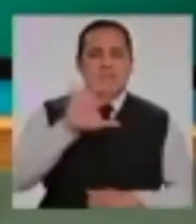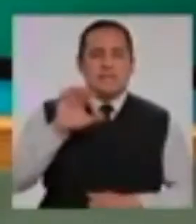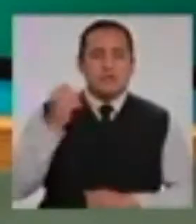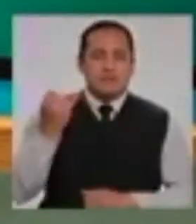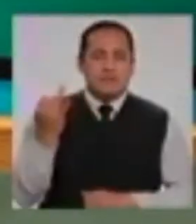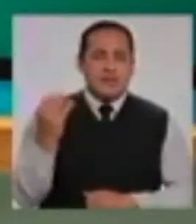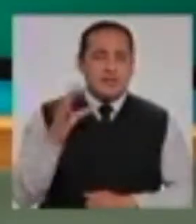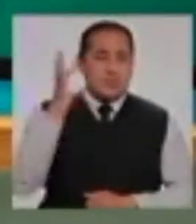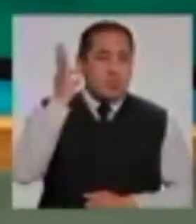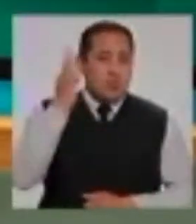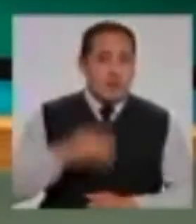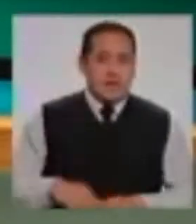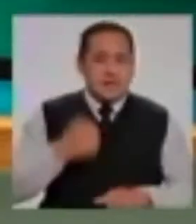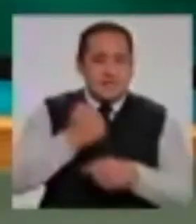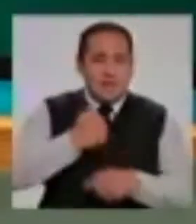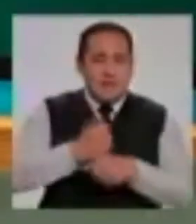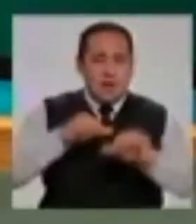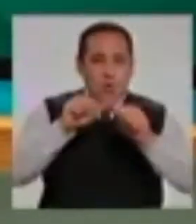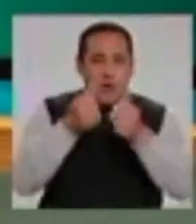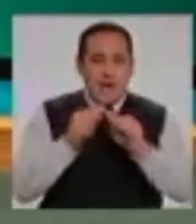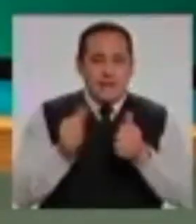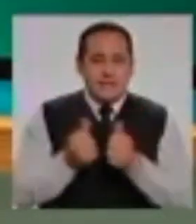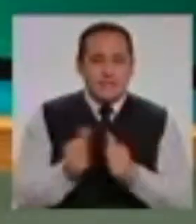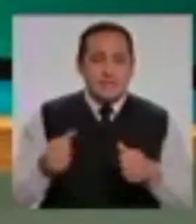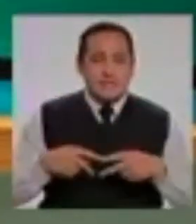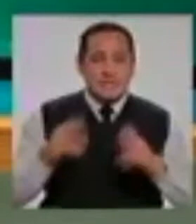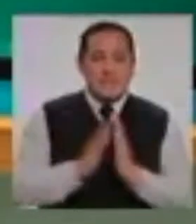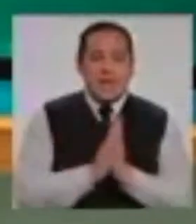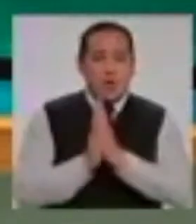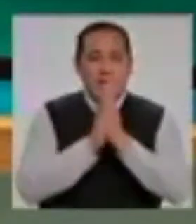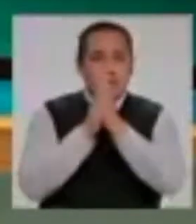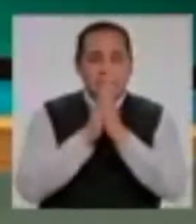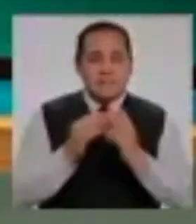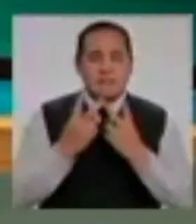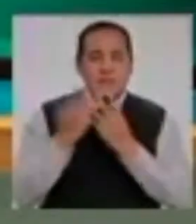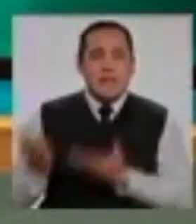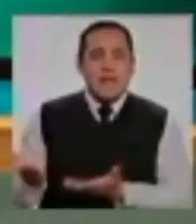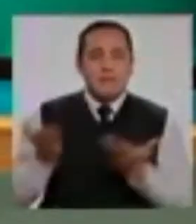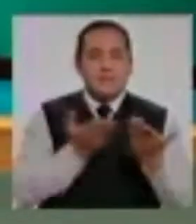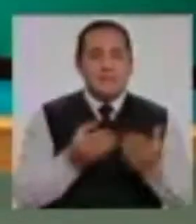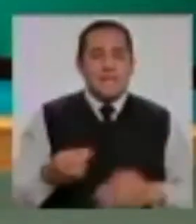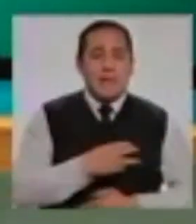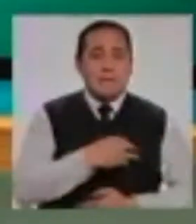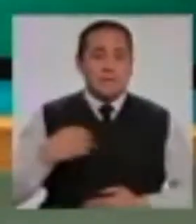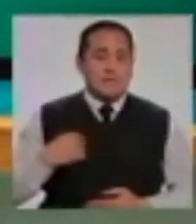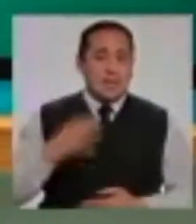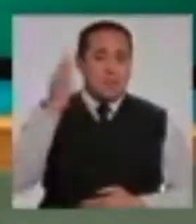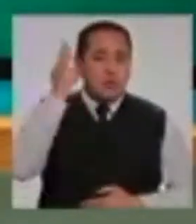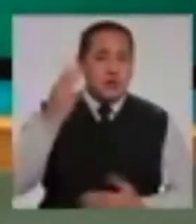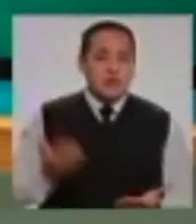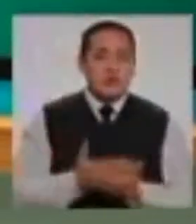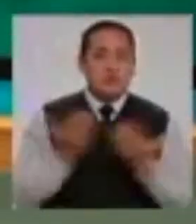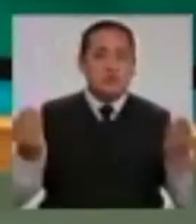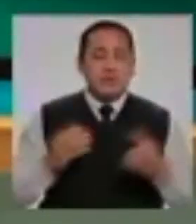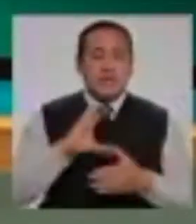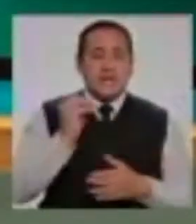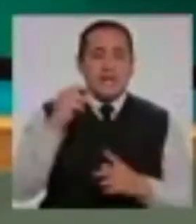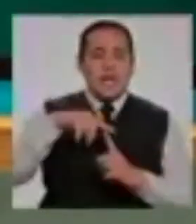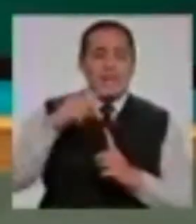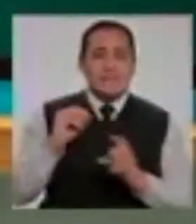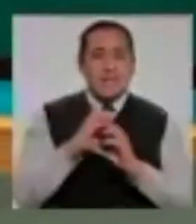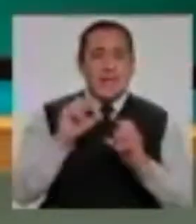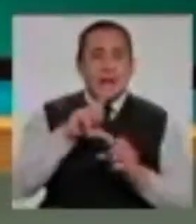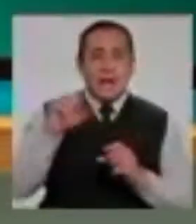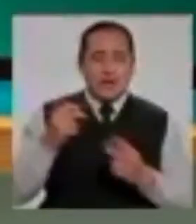35 mujeres artesanas shipibas provenientes de Ucayali recibieron la visita de la ministra de la Mujer, Ana Jara, en Cantagallo, donde desarrollan